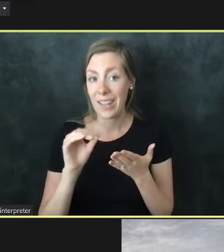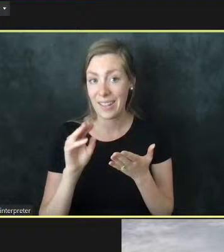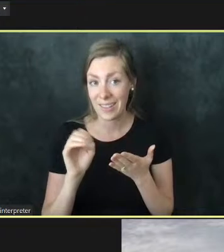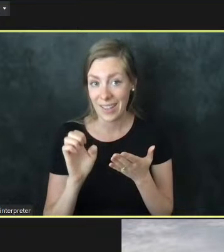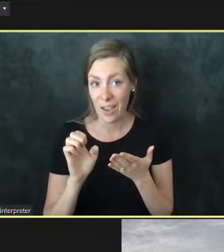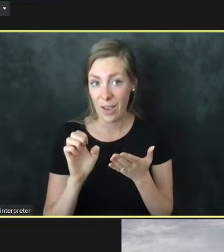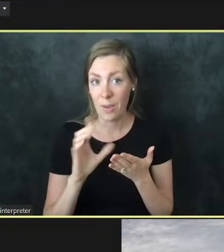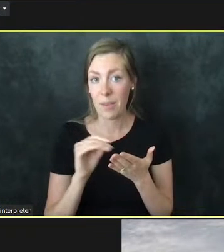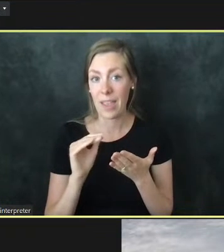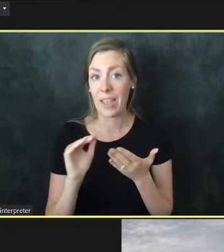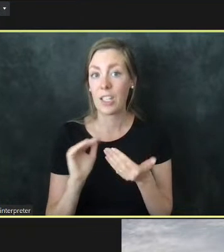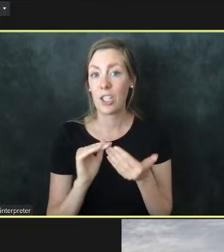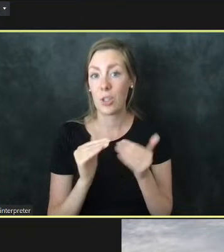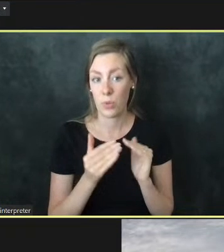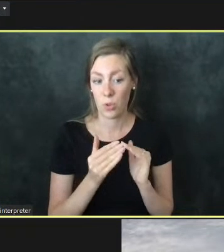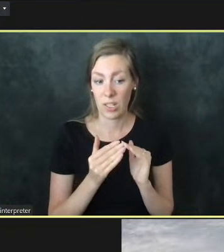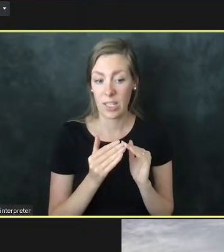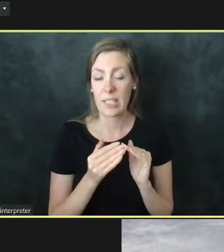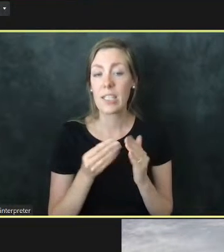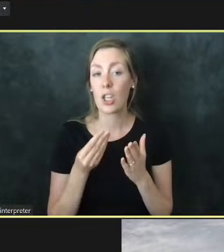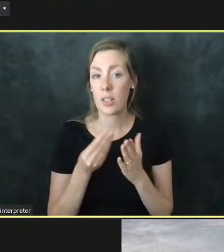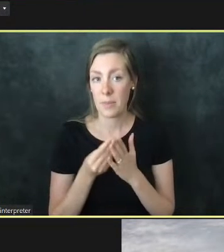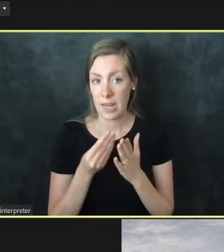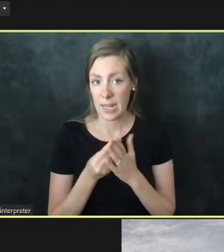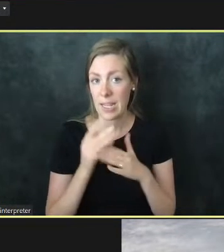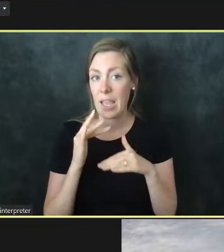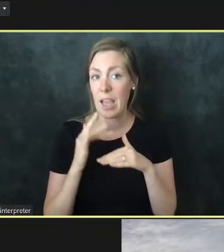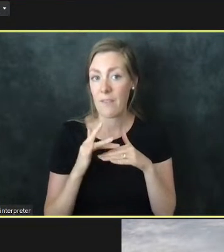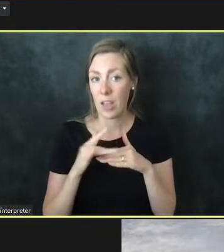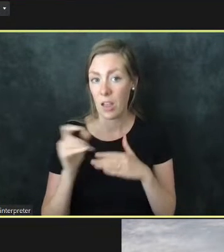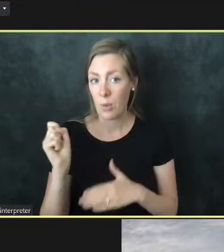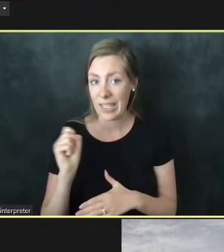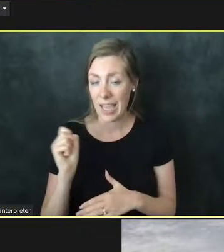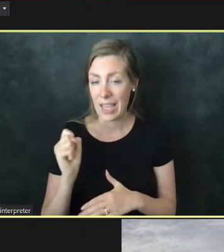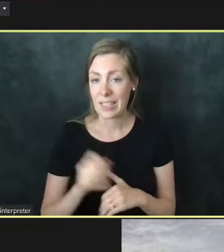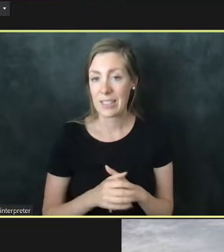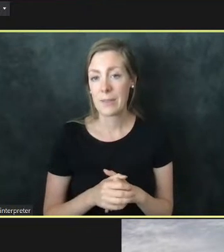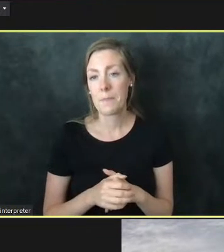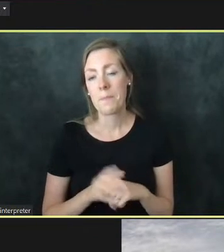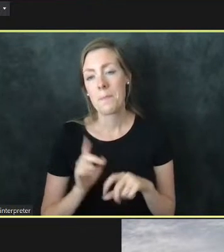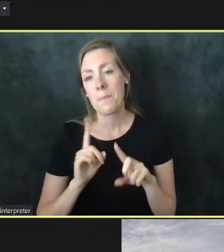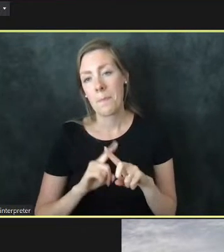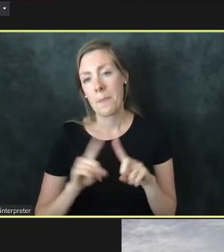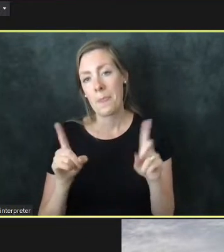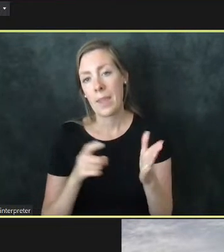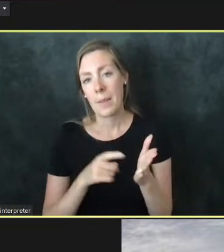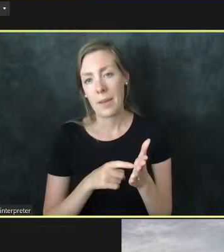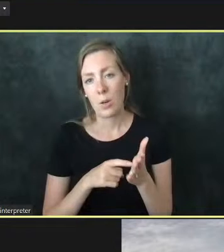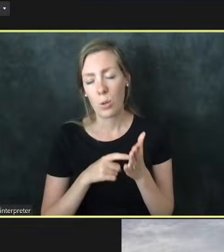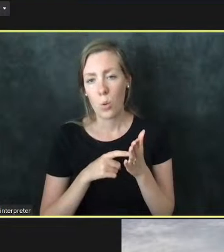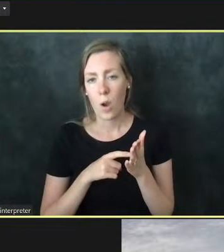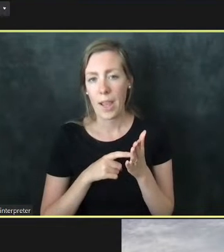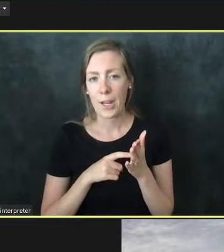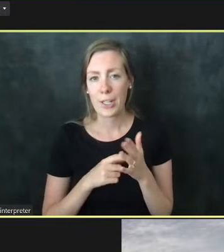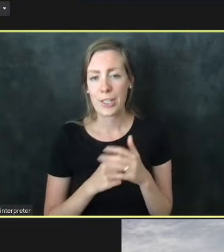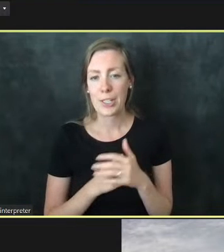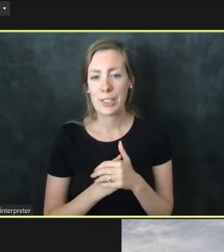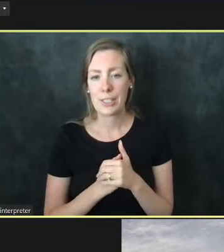bajos recursos there is funding available. hay dinero que está disponible que se va a